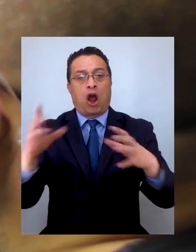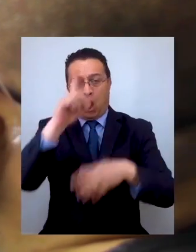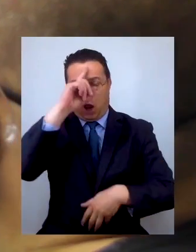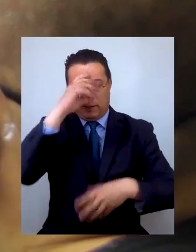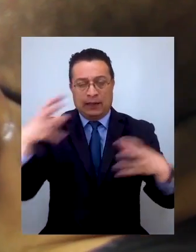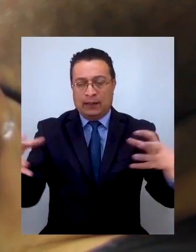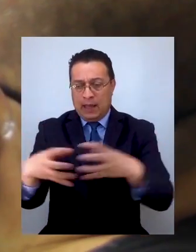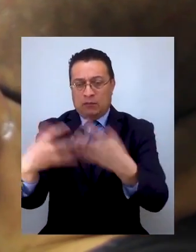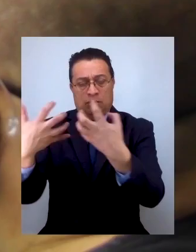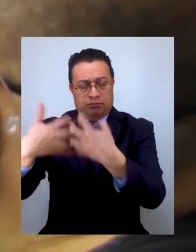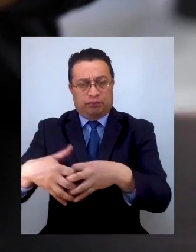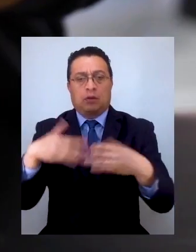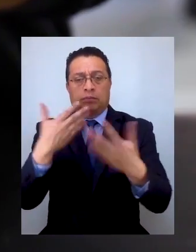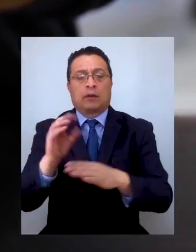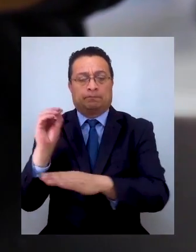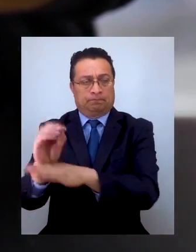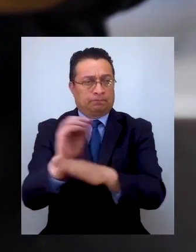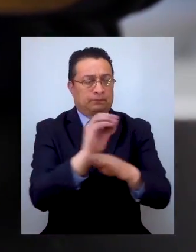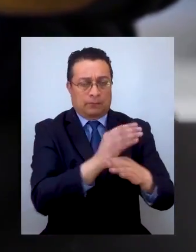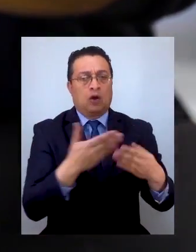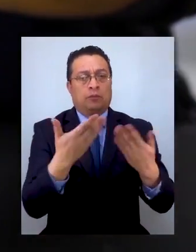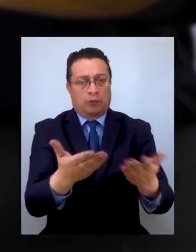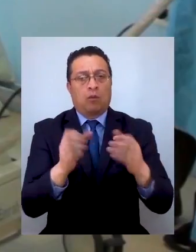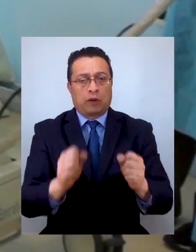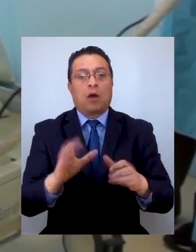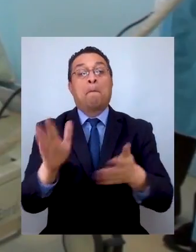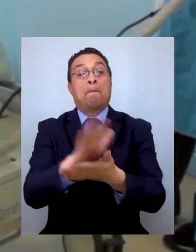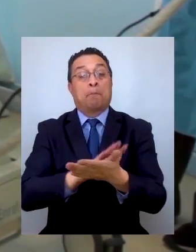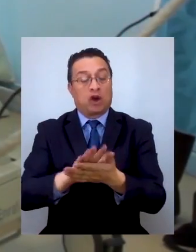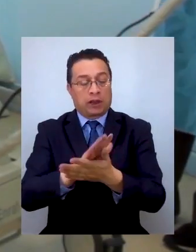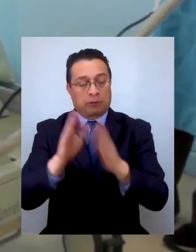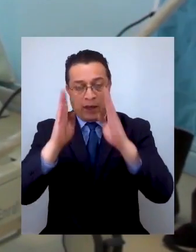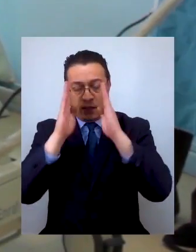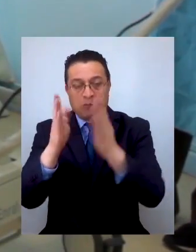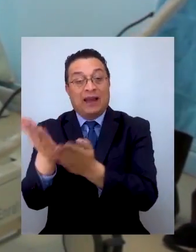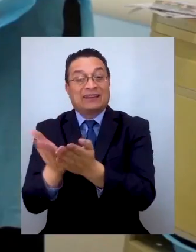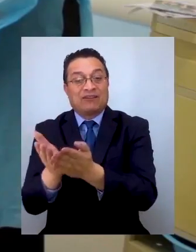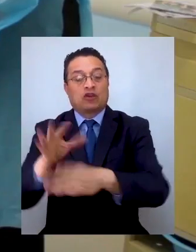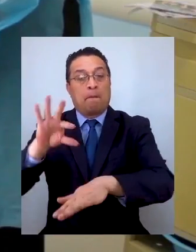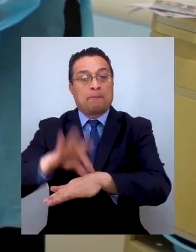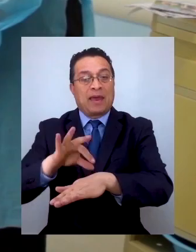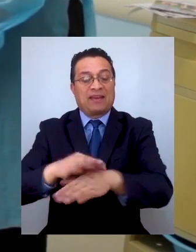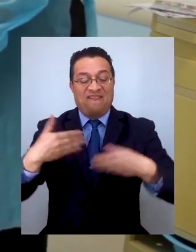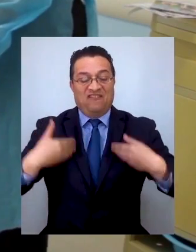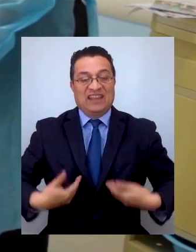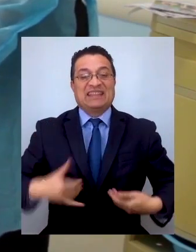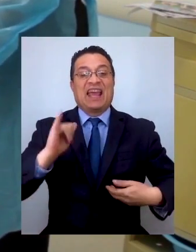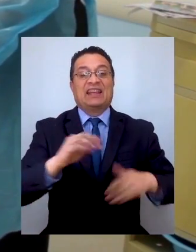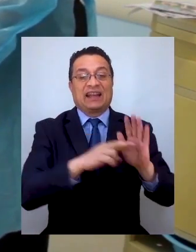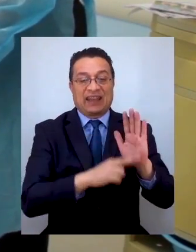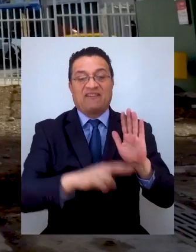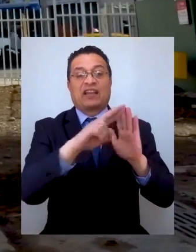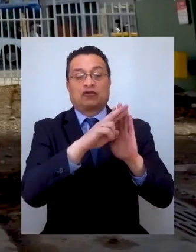de equipamiento para potenciar su oferta asistencial, como por ejemplo equipos destinados para el servicio de medicina física